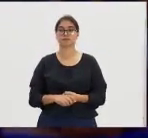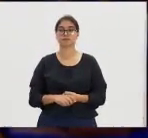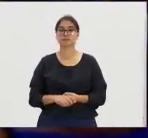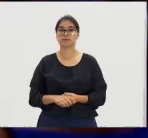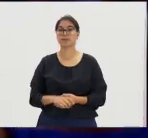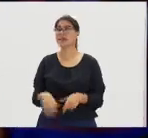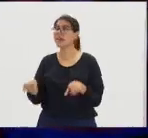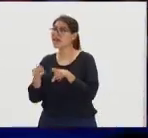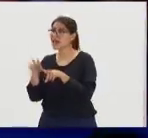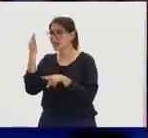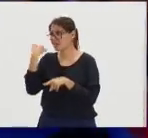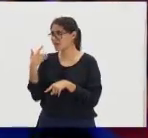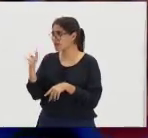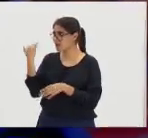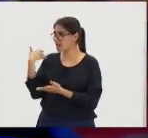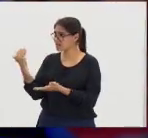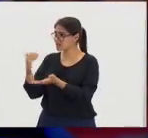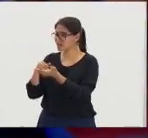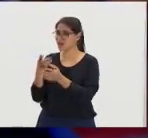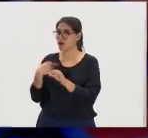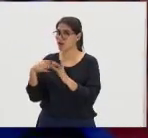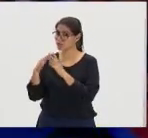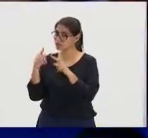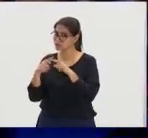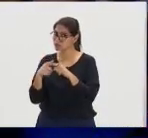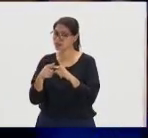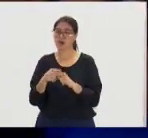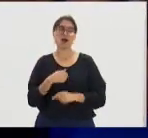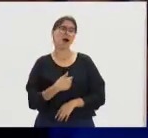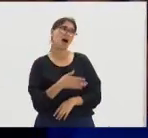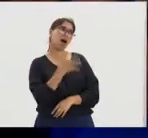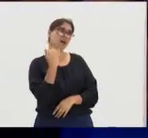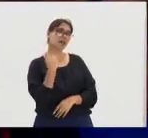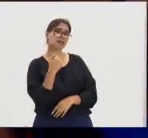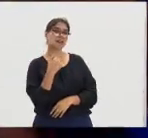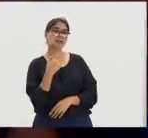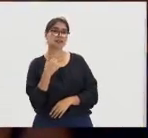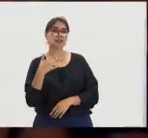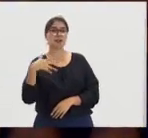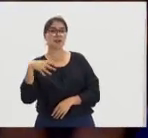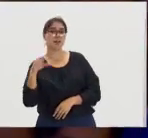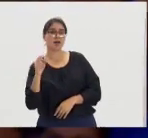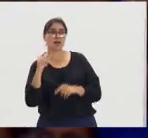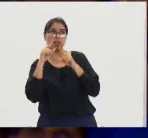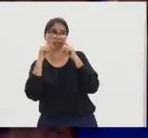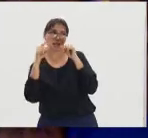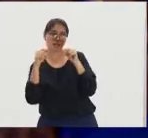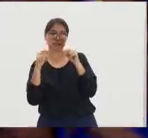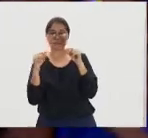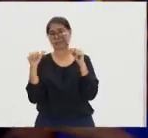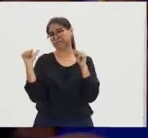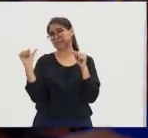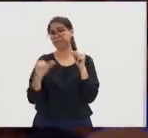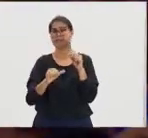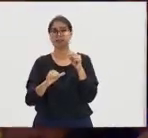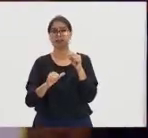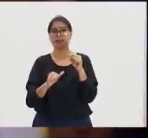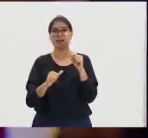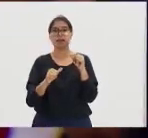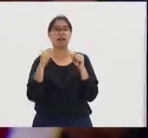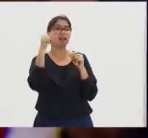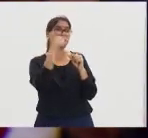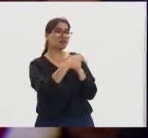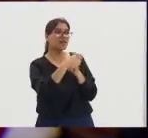digo, ya no le he visto en la iglesia. Ay, pastor, me dijo, es que a mí me involucraron en un chambre súper feo. ¿Qué dice fulano? ¿Qué